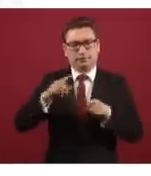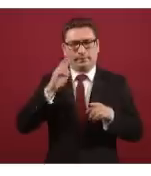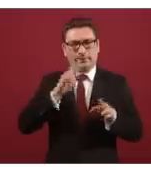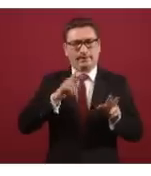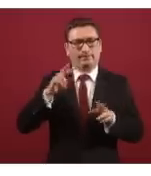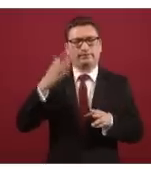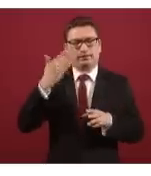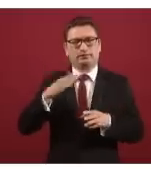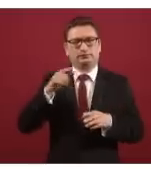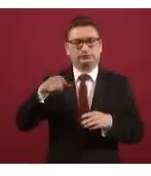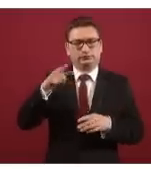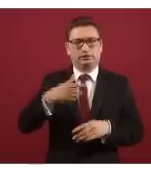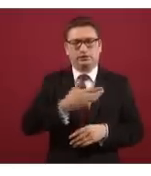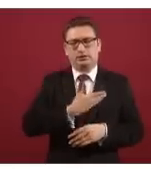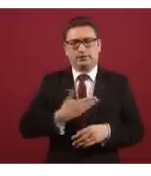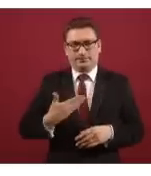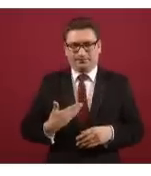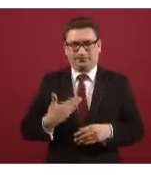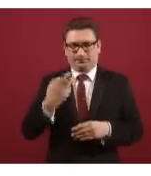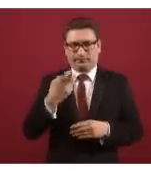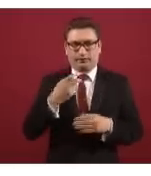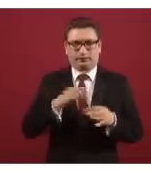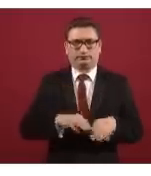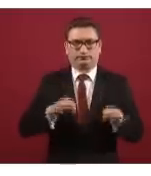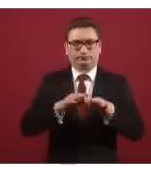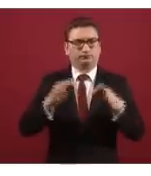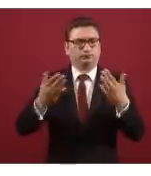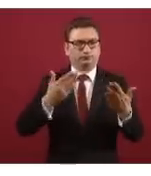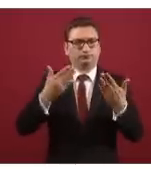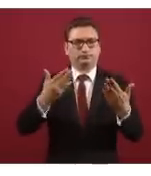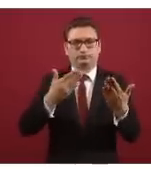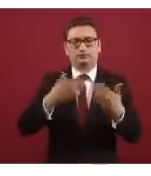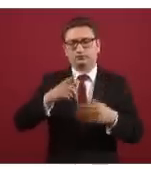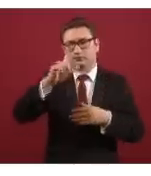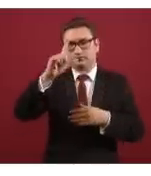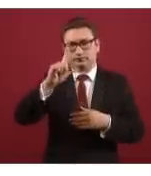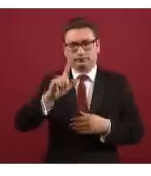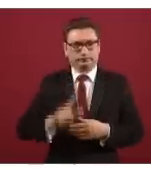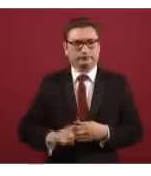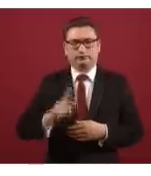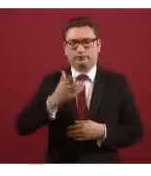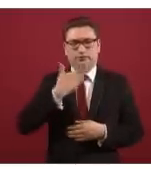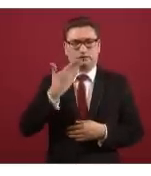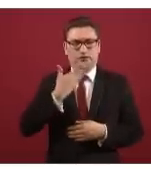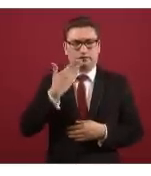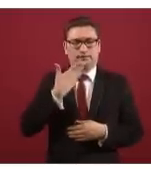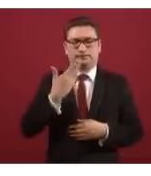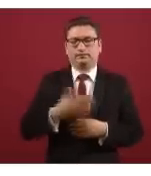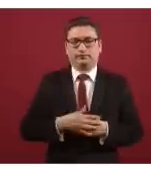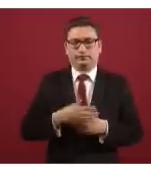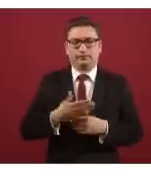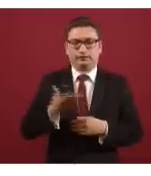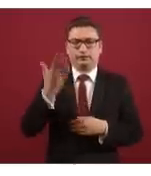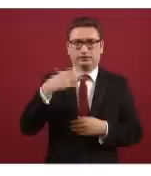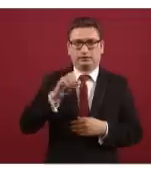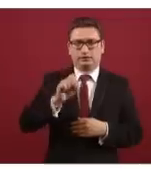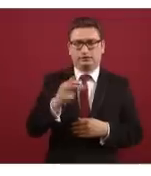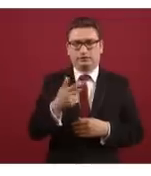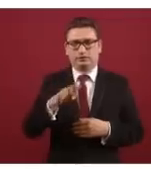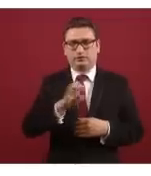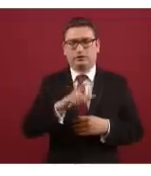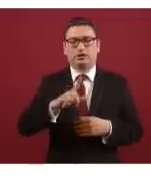señor presidente tenga esta sección todos los lunes, habíamos mencionado cómo Shell se